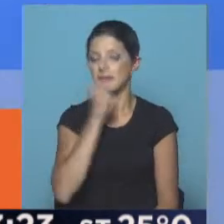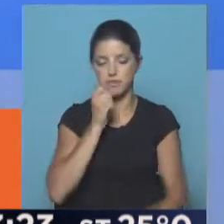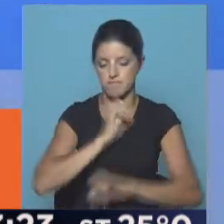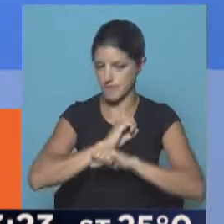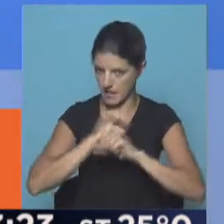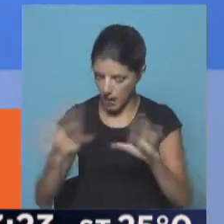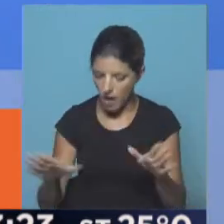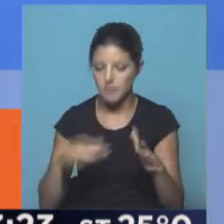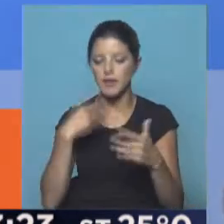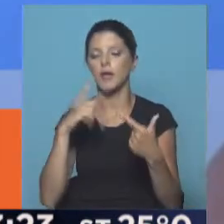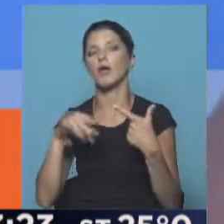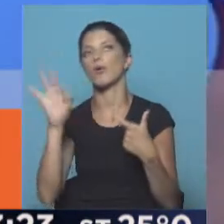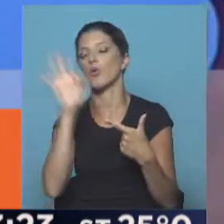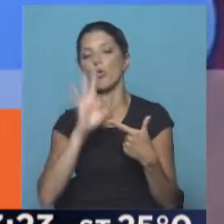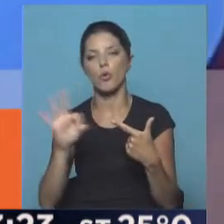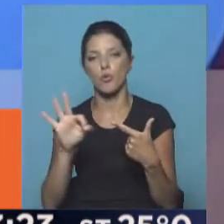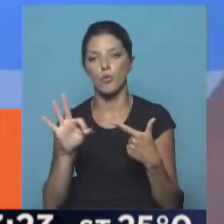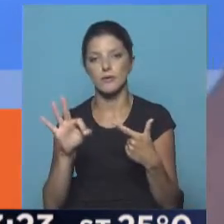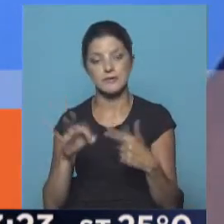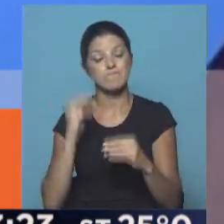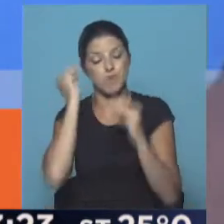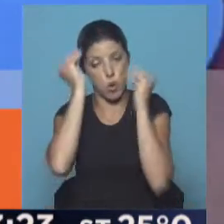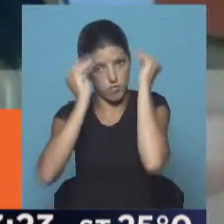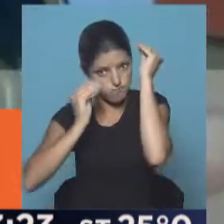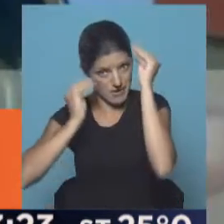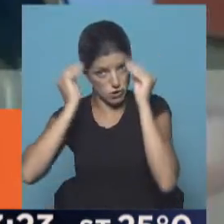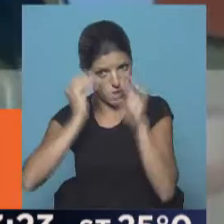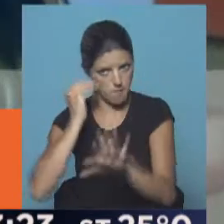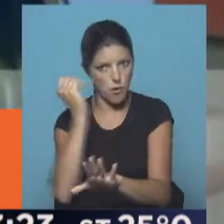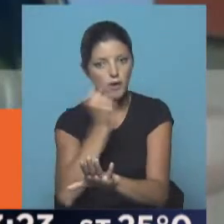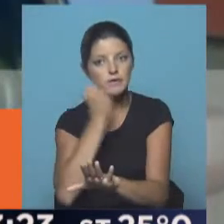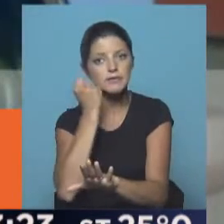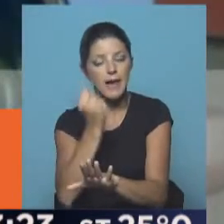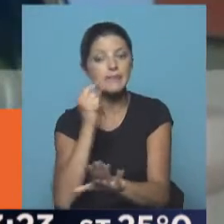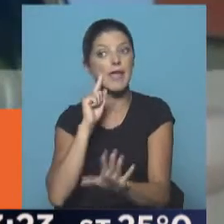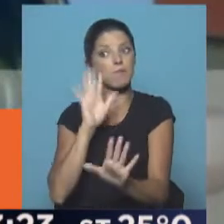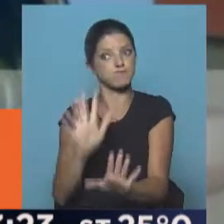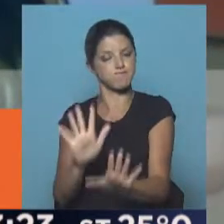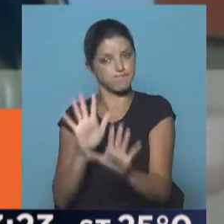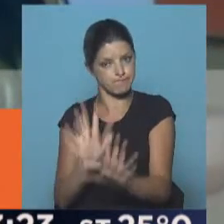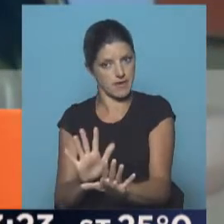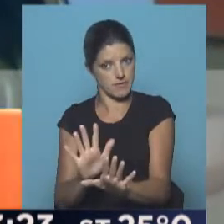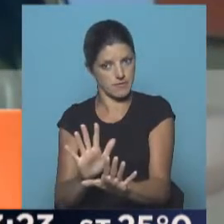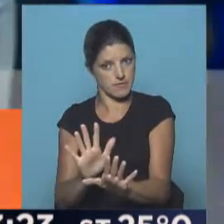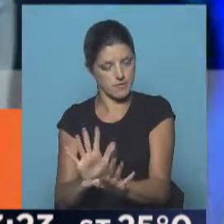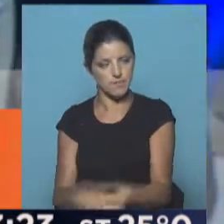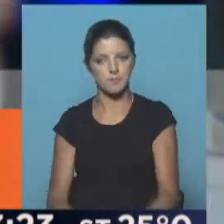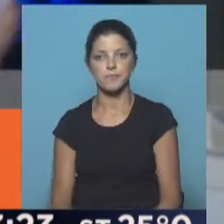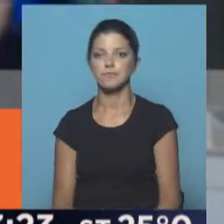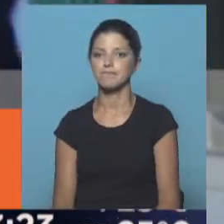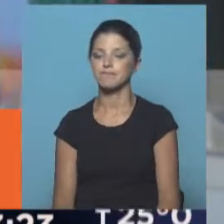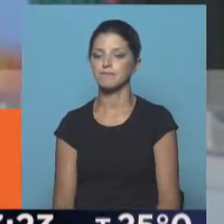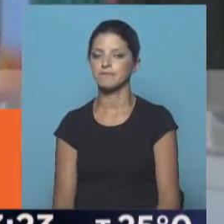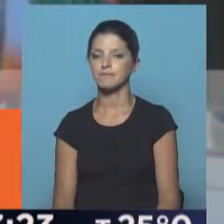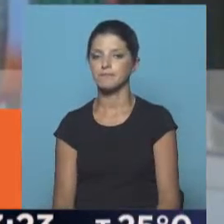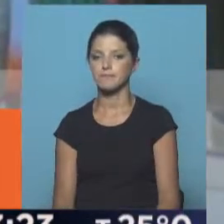Sí. como intensa preocupación, alarma, alerta. Quiero decir, creo